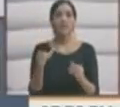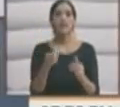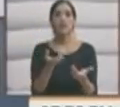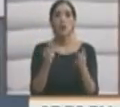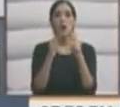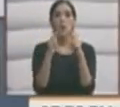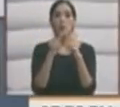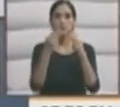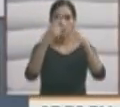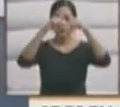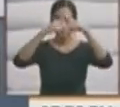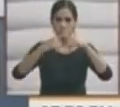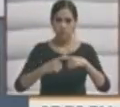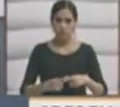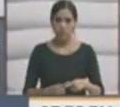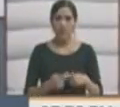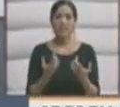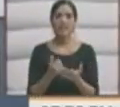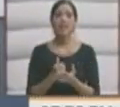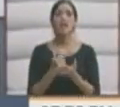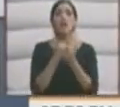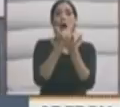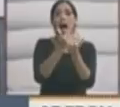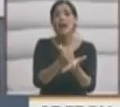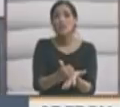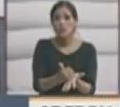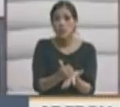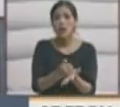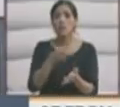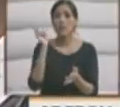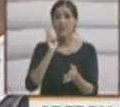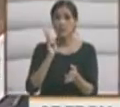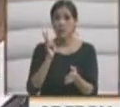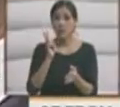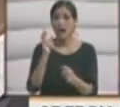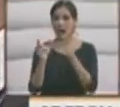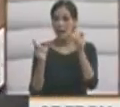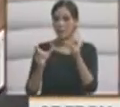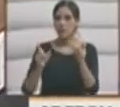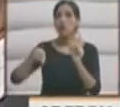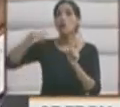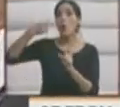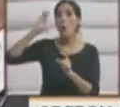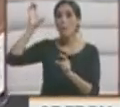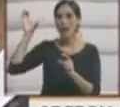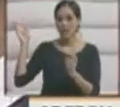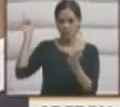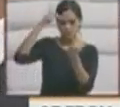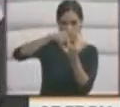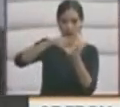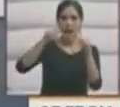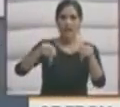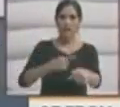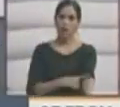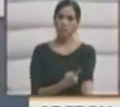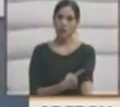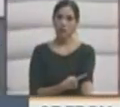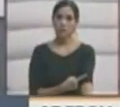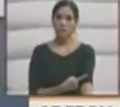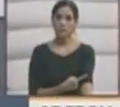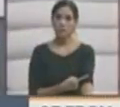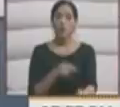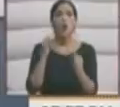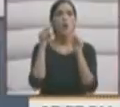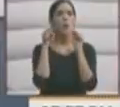de los beneficios que Venezuela le ha brindado a los migrantes de países hermanos. Usted se